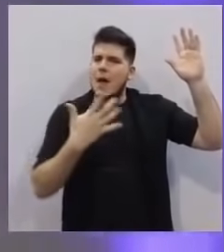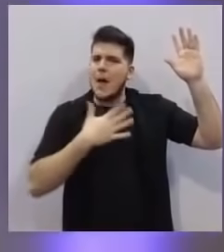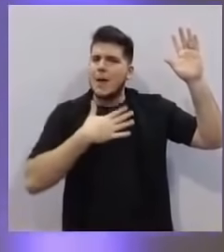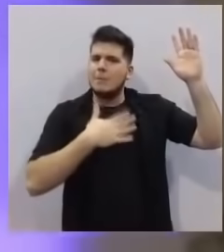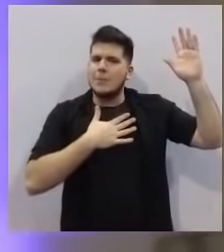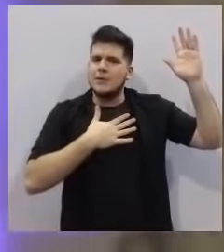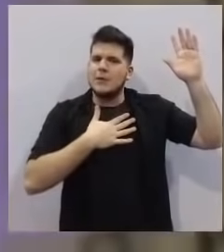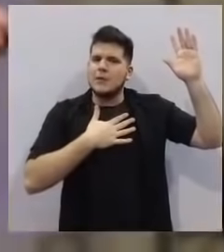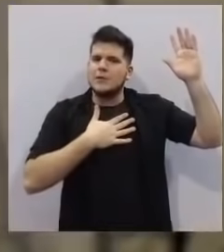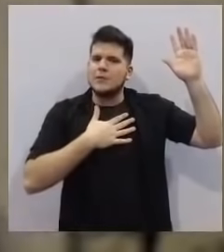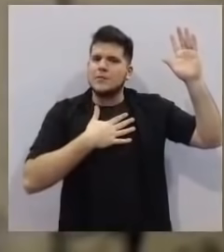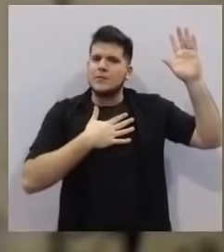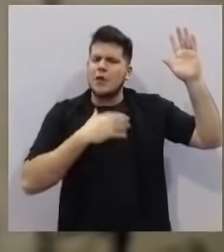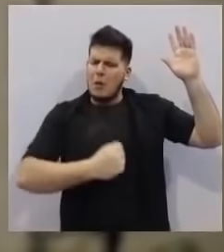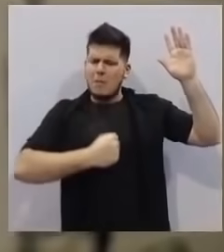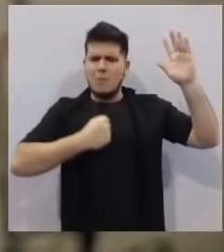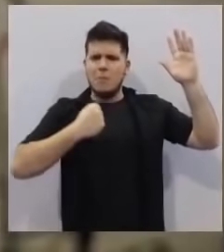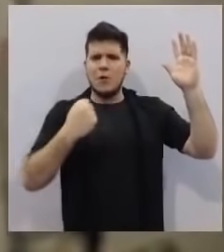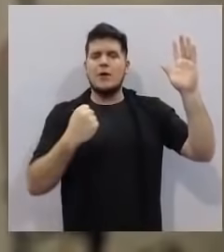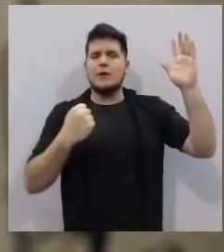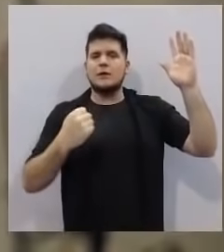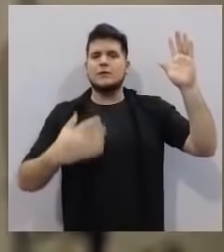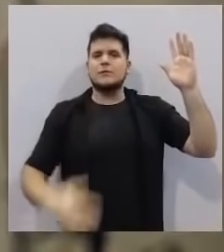dígalo otra vez la corona